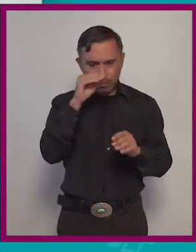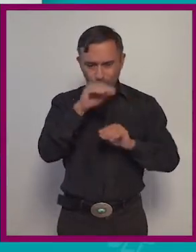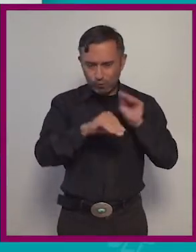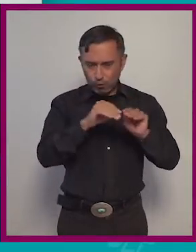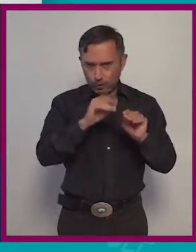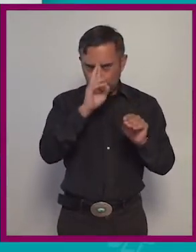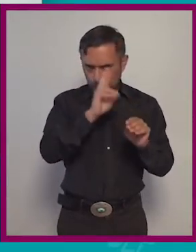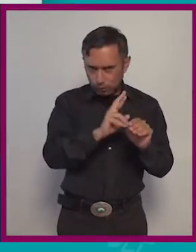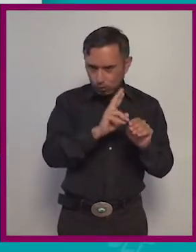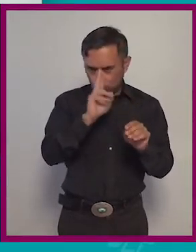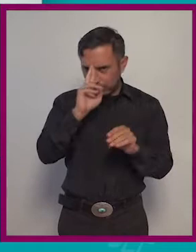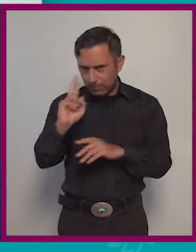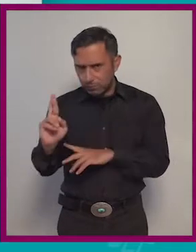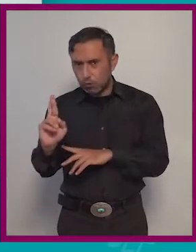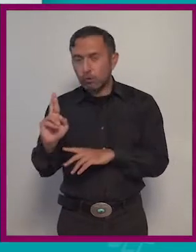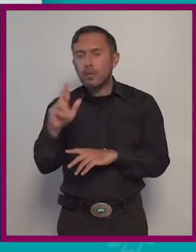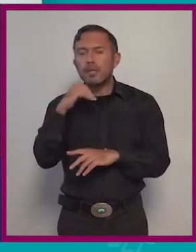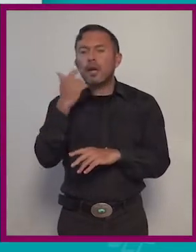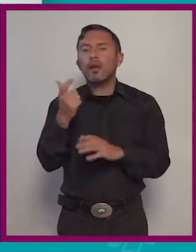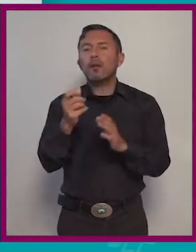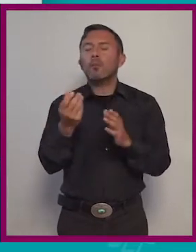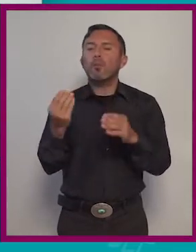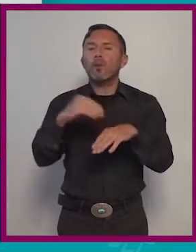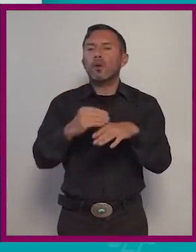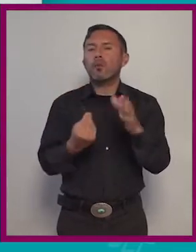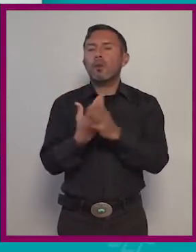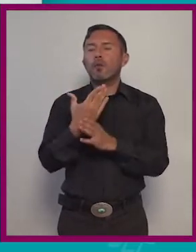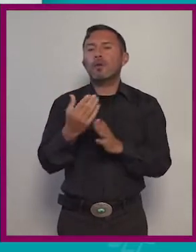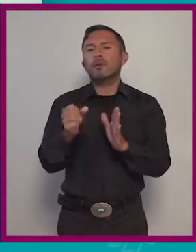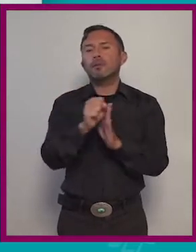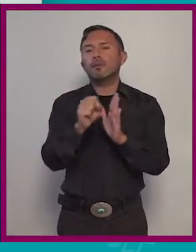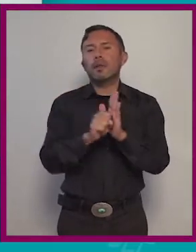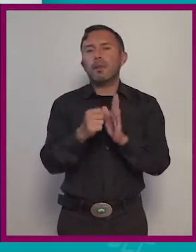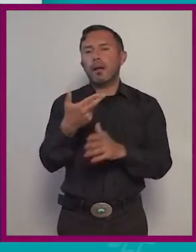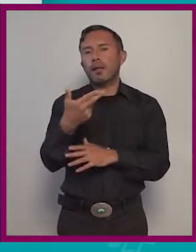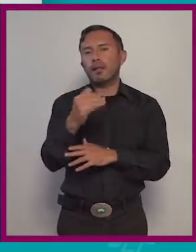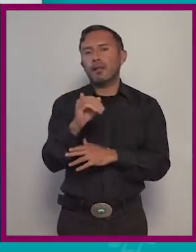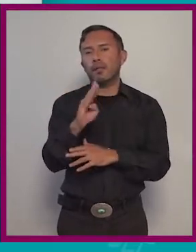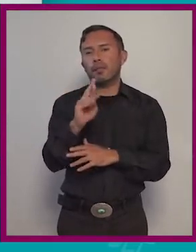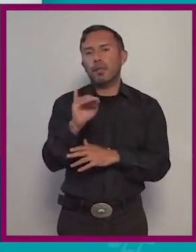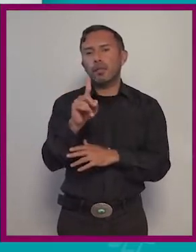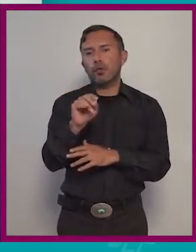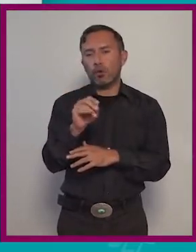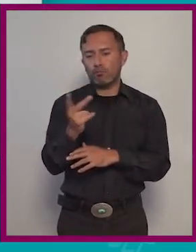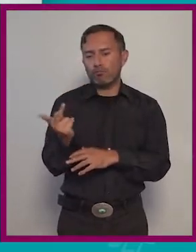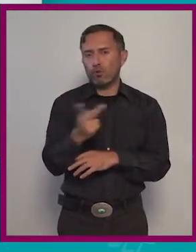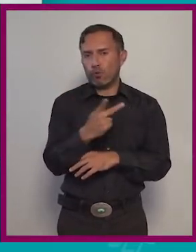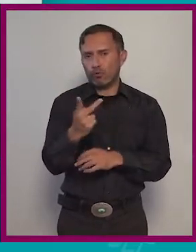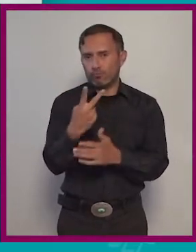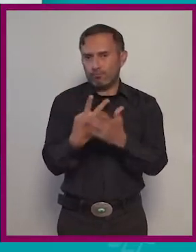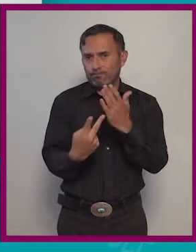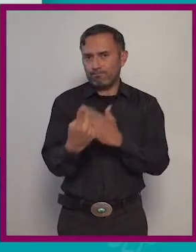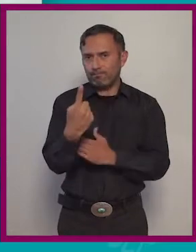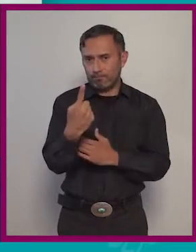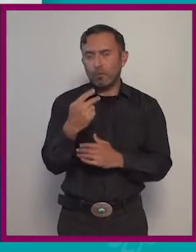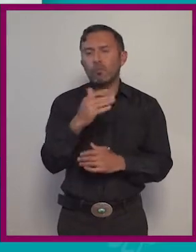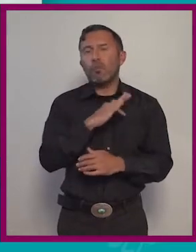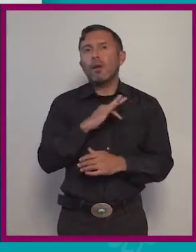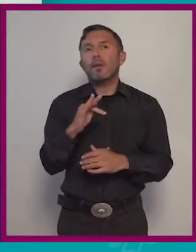buscar crear un sistema híbrido, ¿no? Es un sistema híbrido en donde no son derechos de autor,